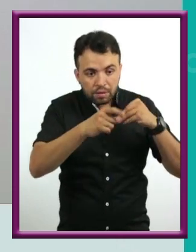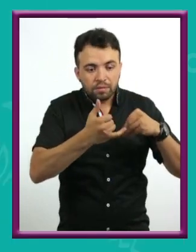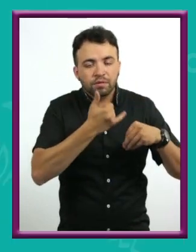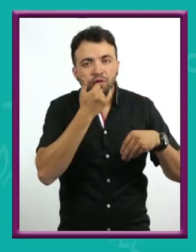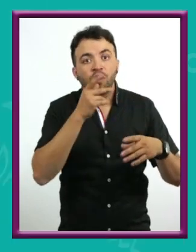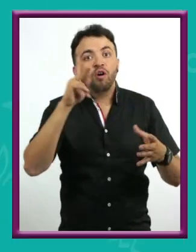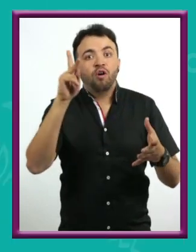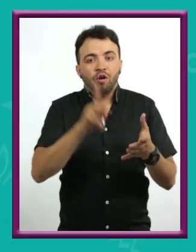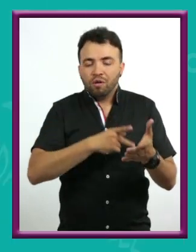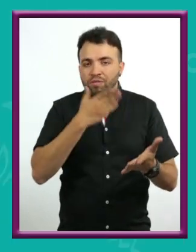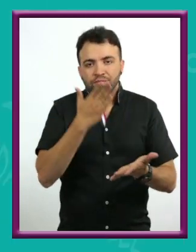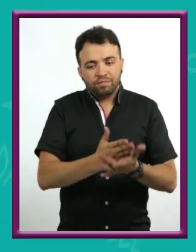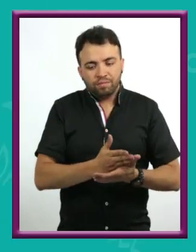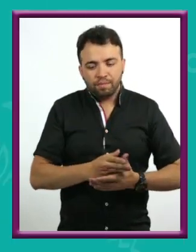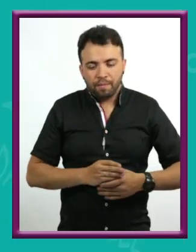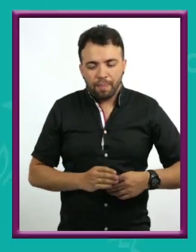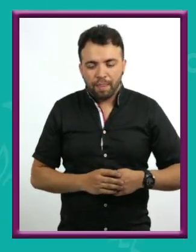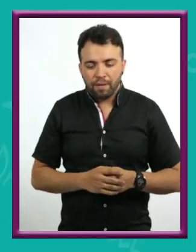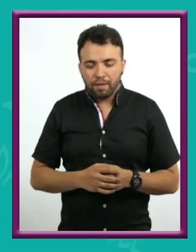cometerlos.